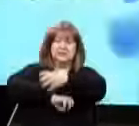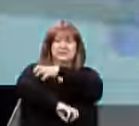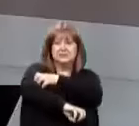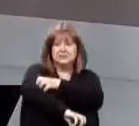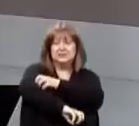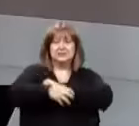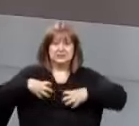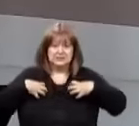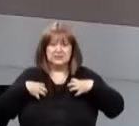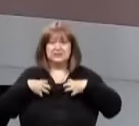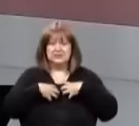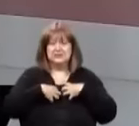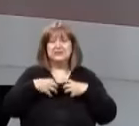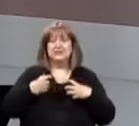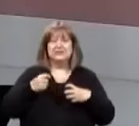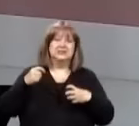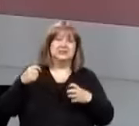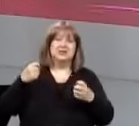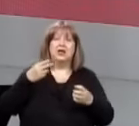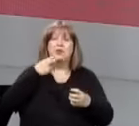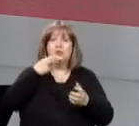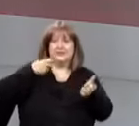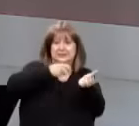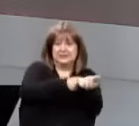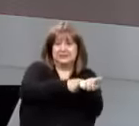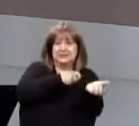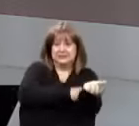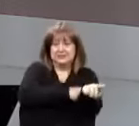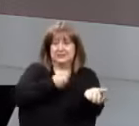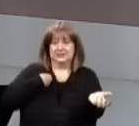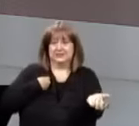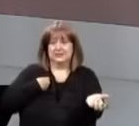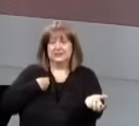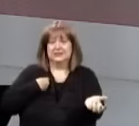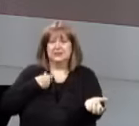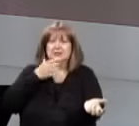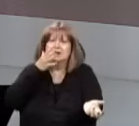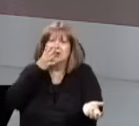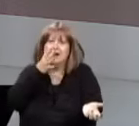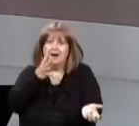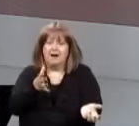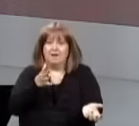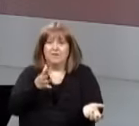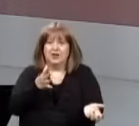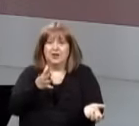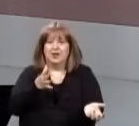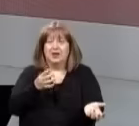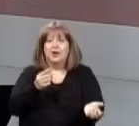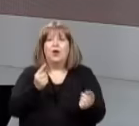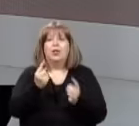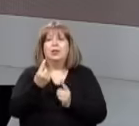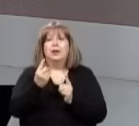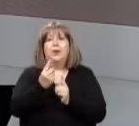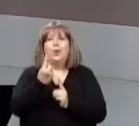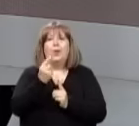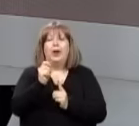Aislado. Aislado porque se mandaba alguna. Fue durante un tiempo. Exactamente. Gravísimo por esa